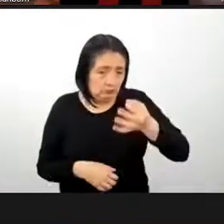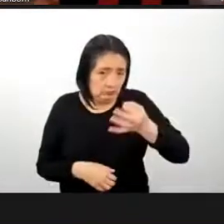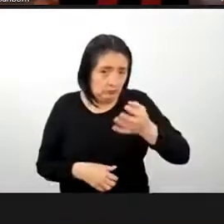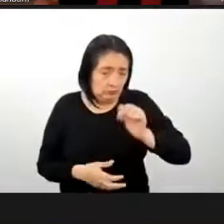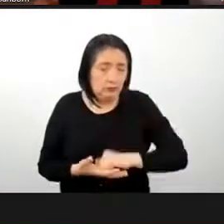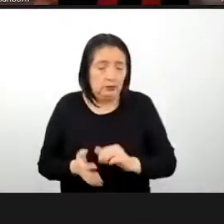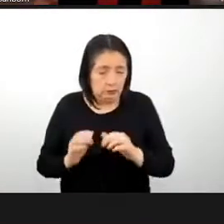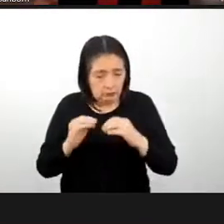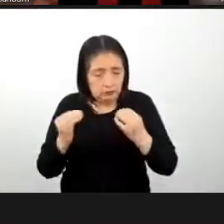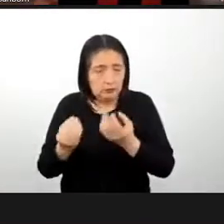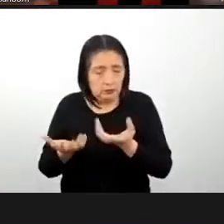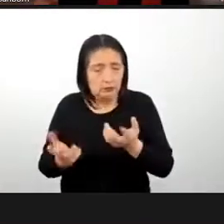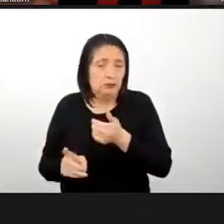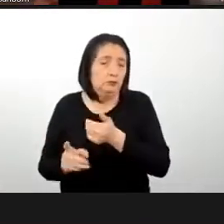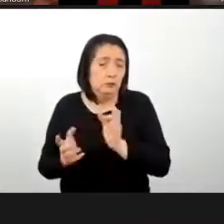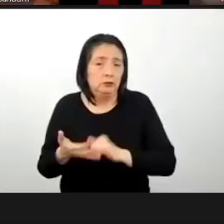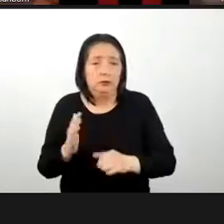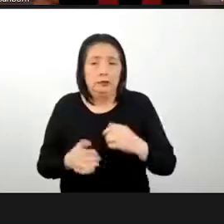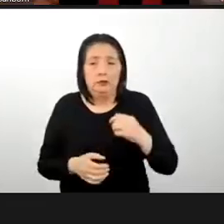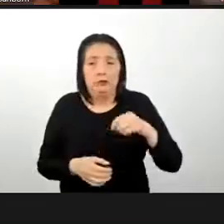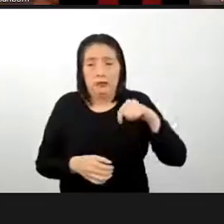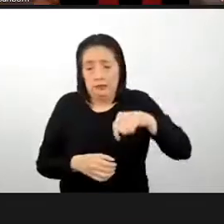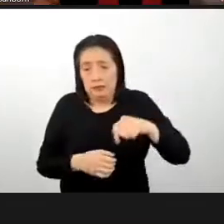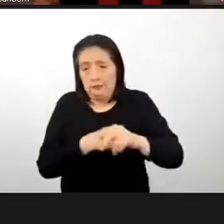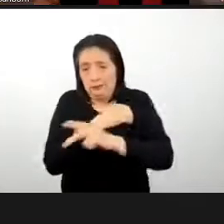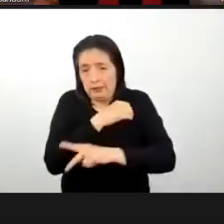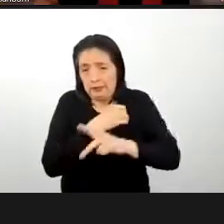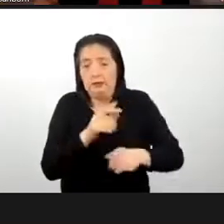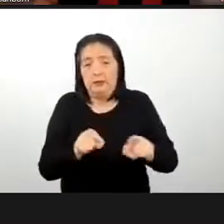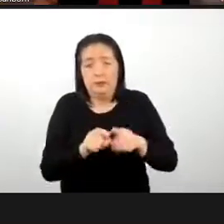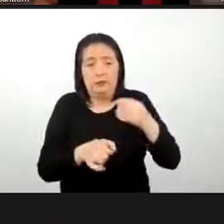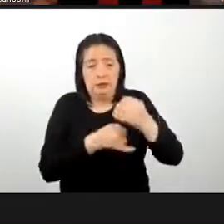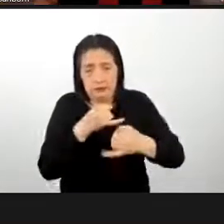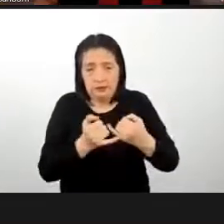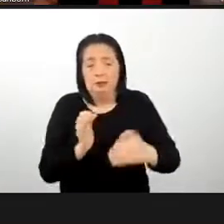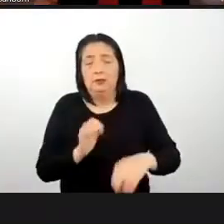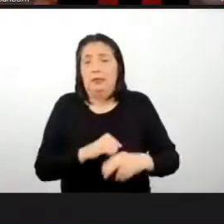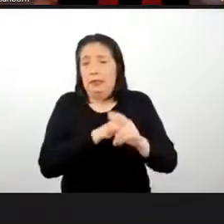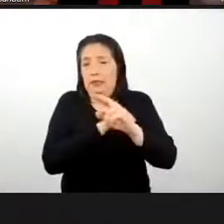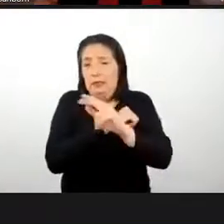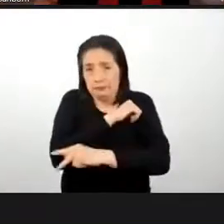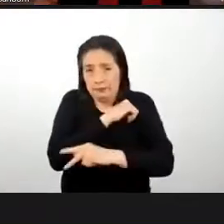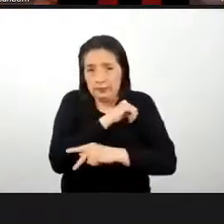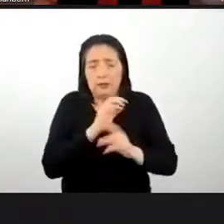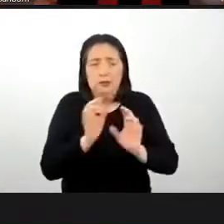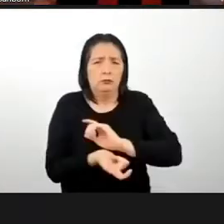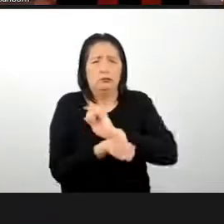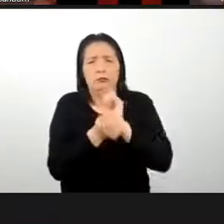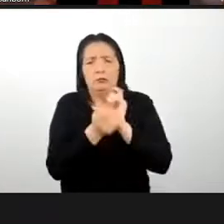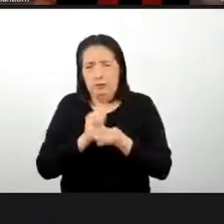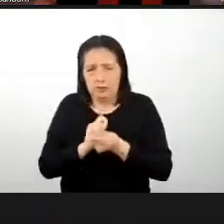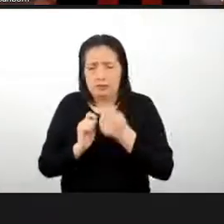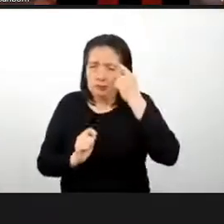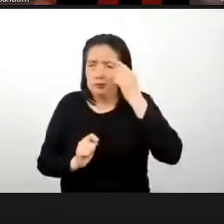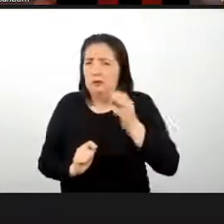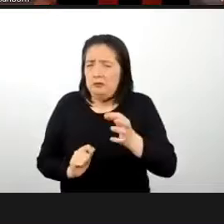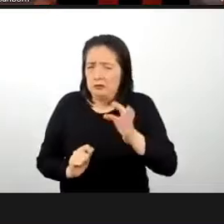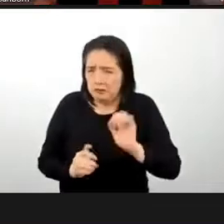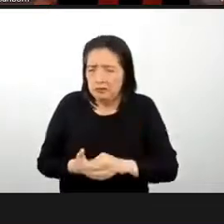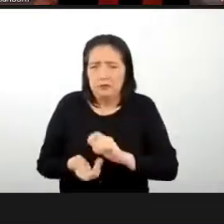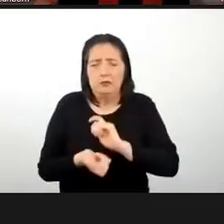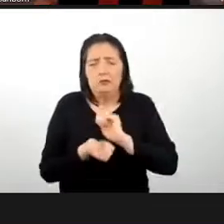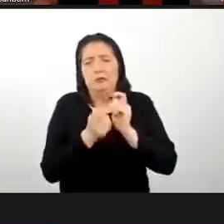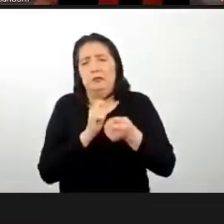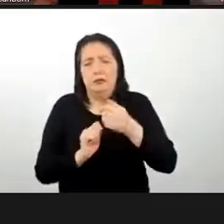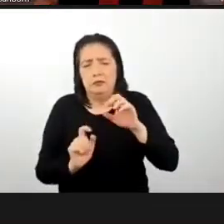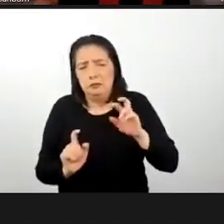supuesto, nacional e internacional. Nacional, con un cambio de signo, yo creo. Yo creo que con un cambio de